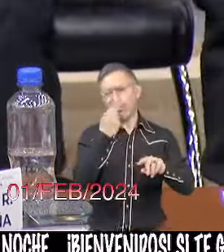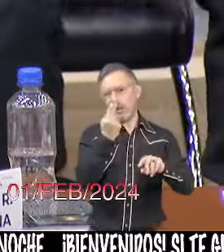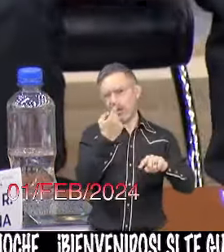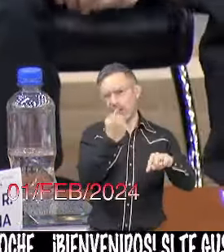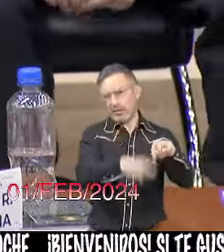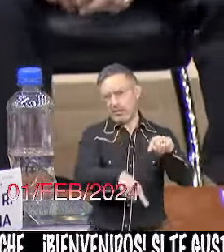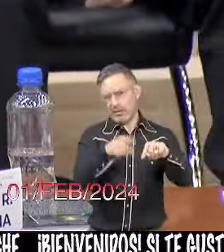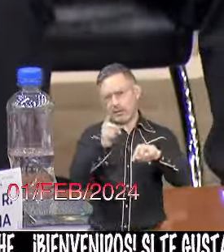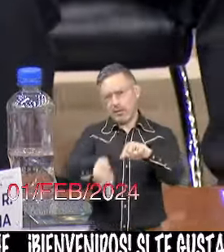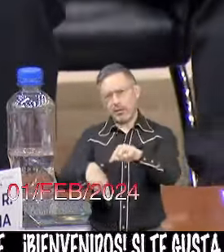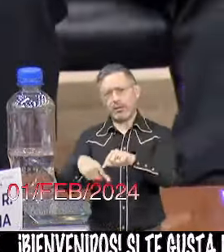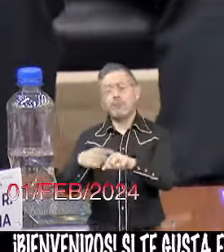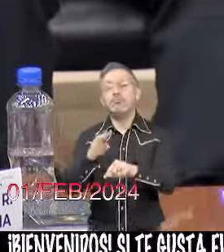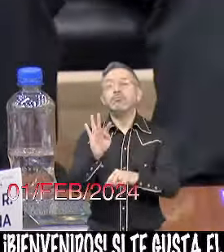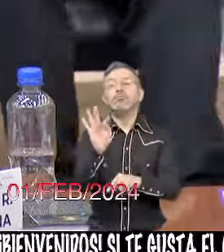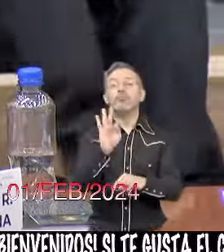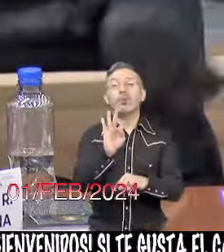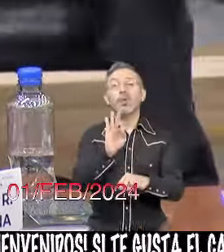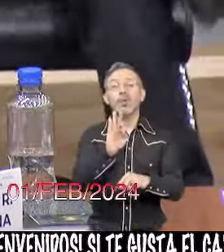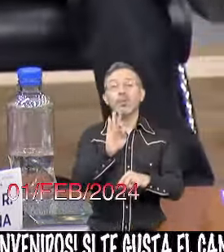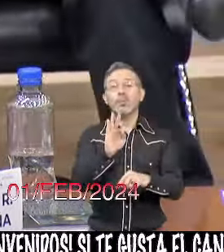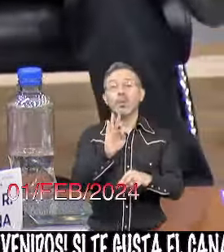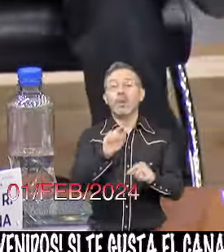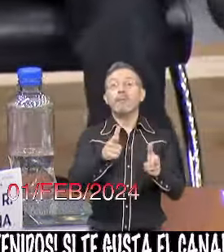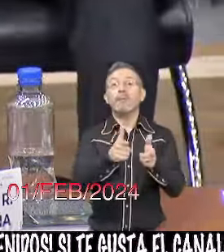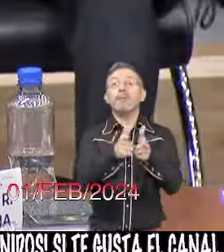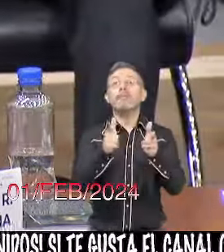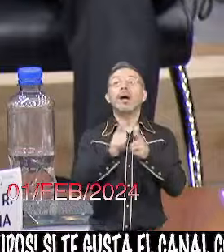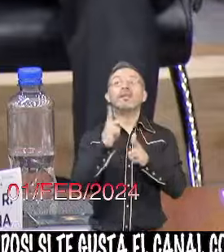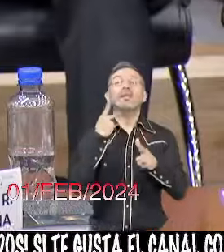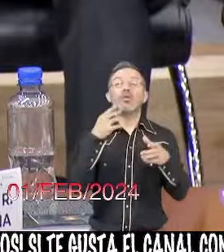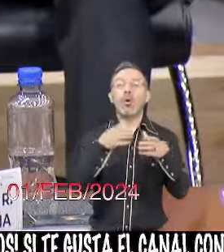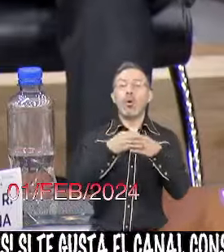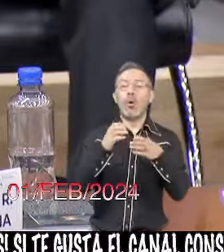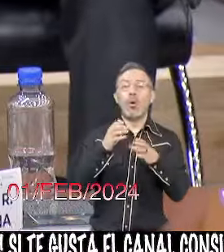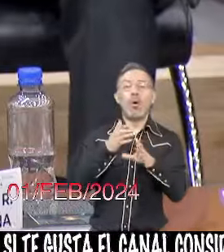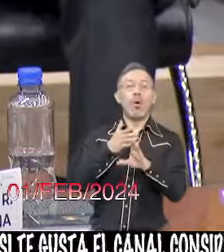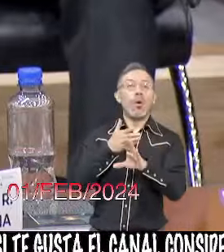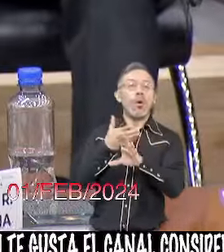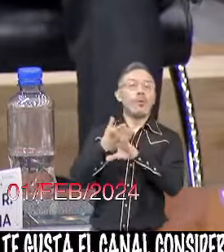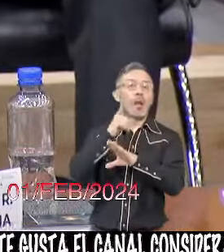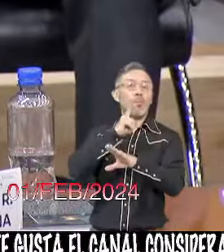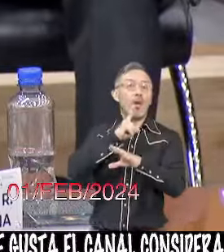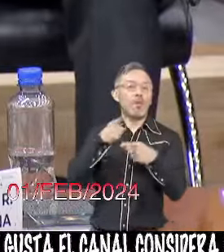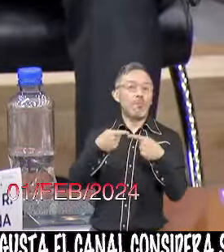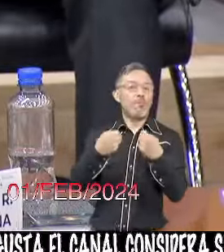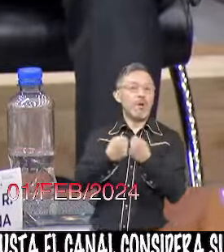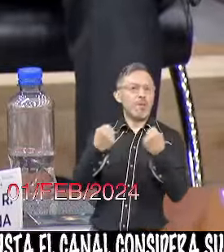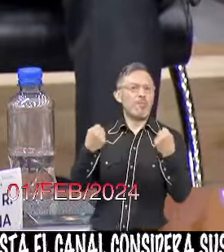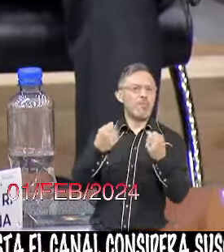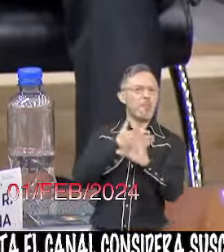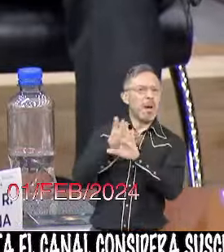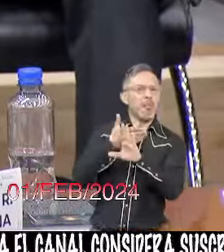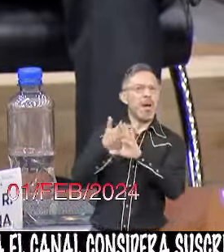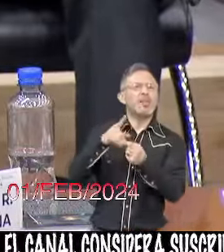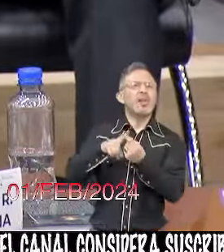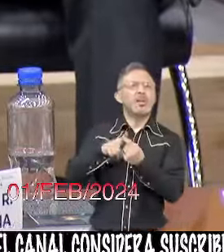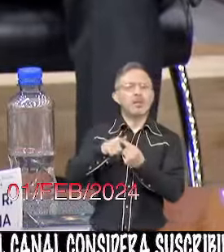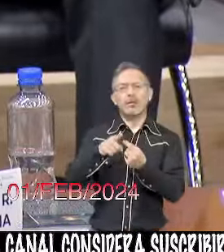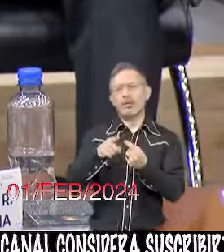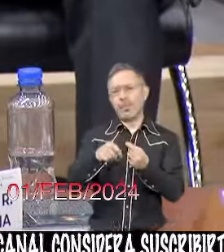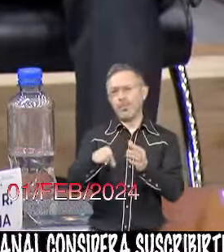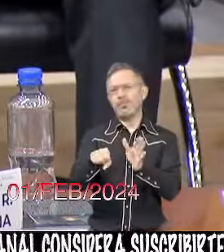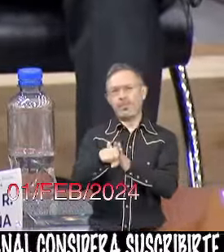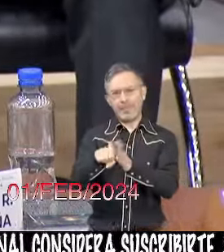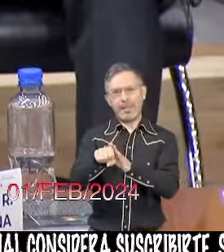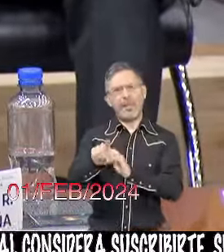partido contrario a los intereses de las mujeres y de las minorías, pues son todos los partidos de la derecha, que en el discurso